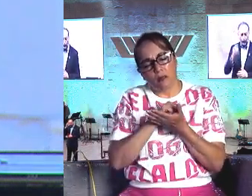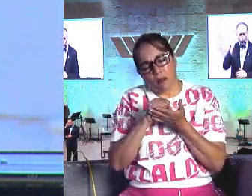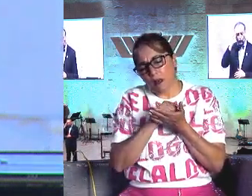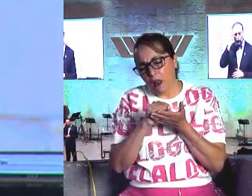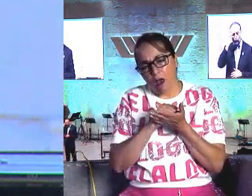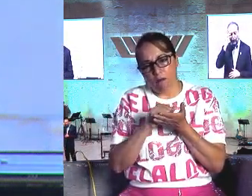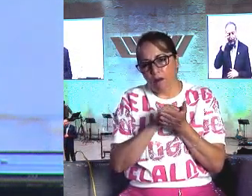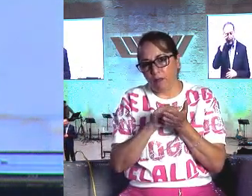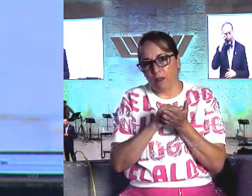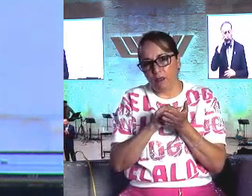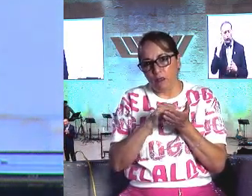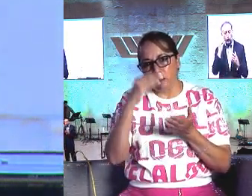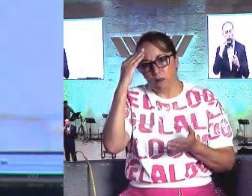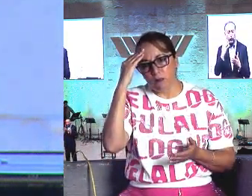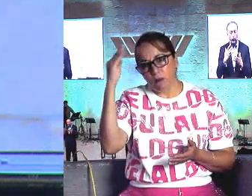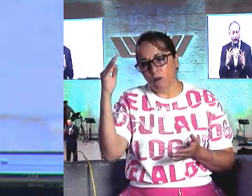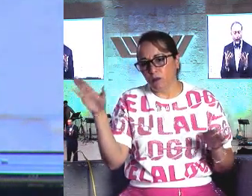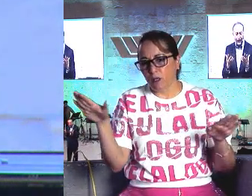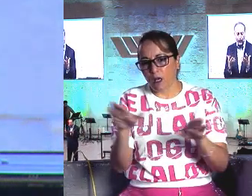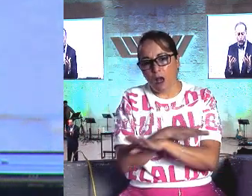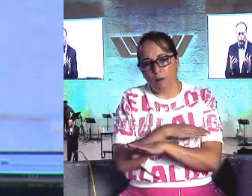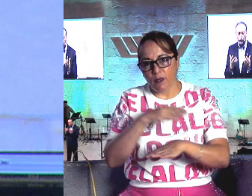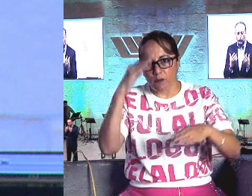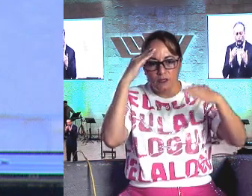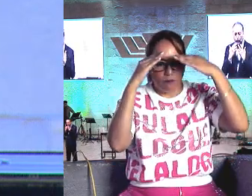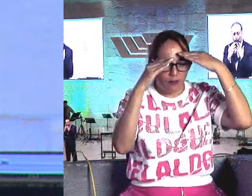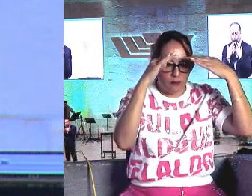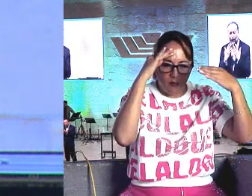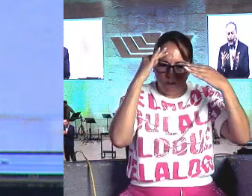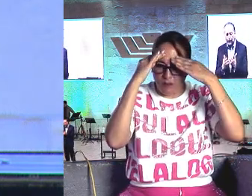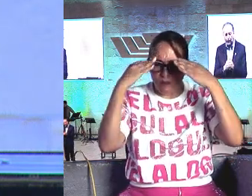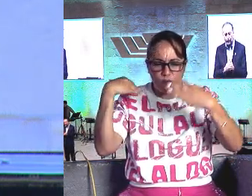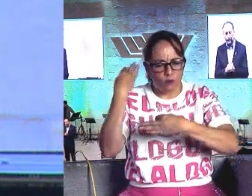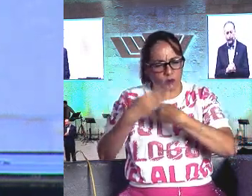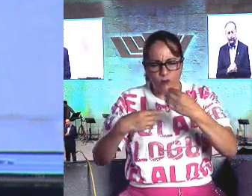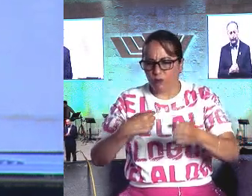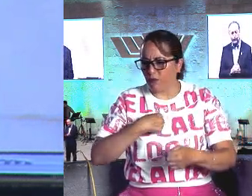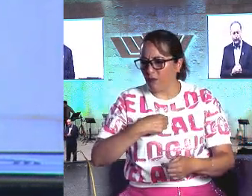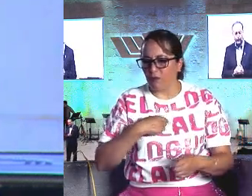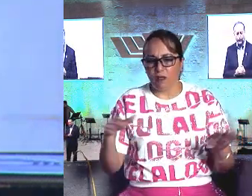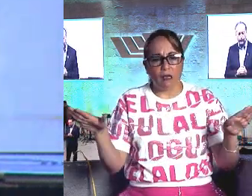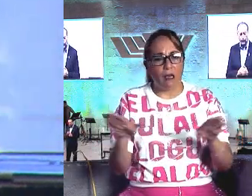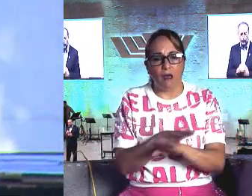Pecados con nuestros pensamientos, con nuestros sentidos, con nuestras palabras,